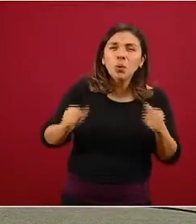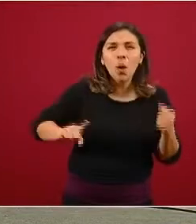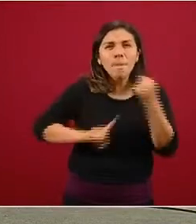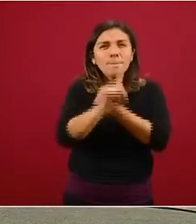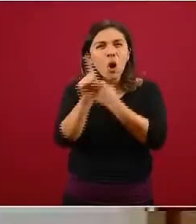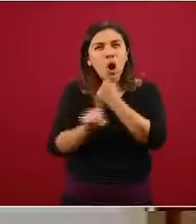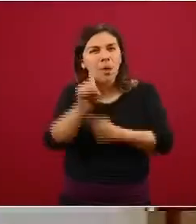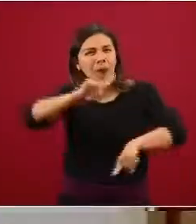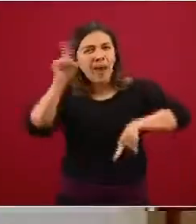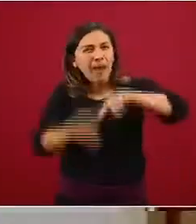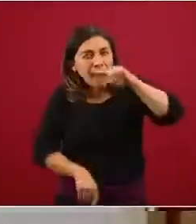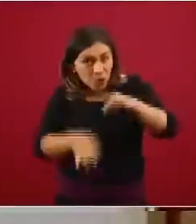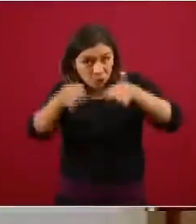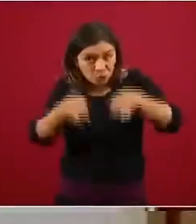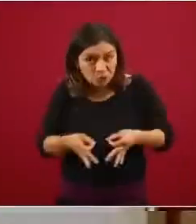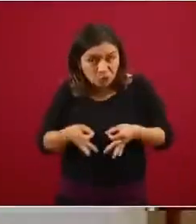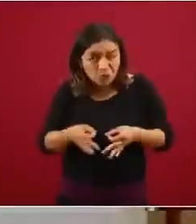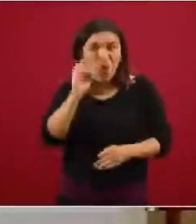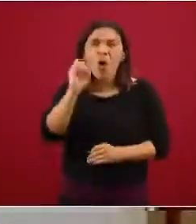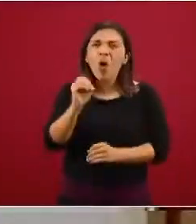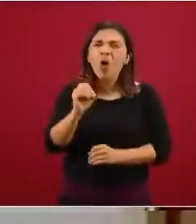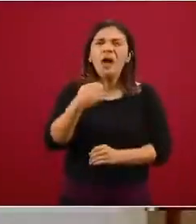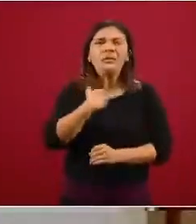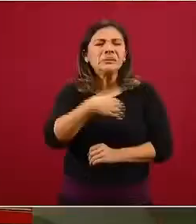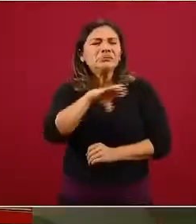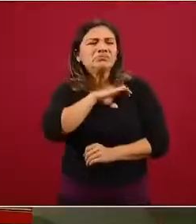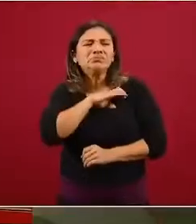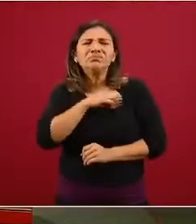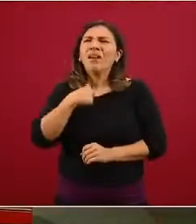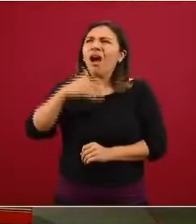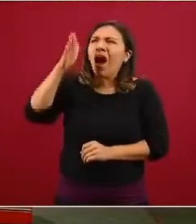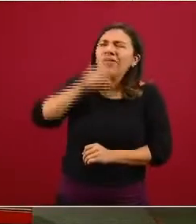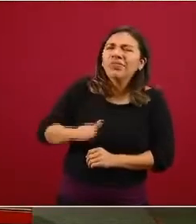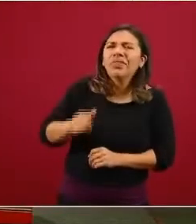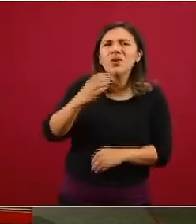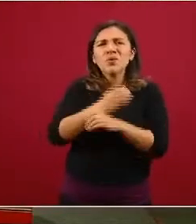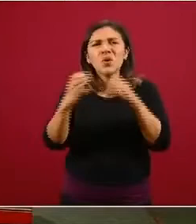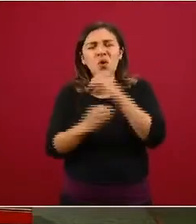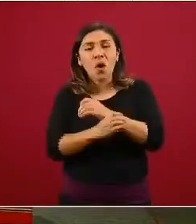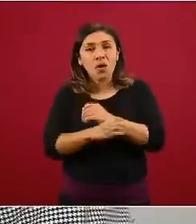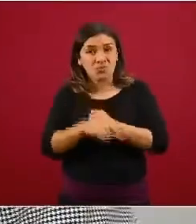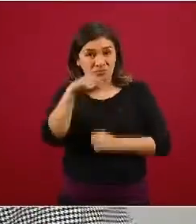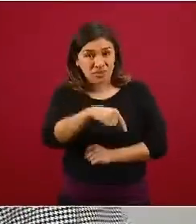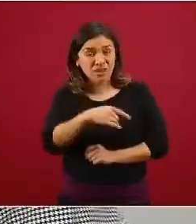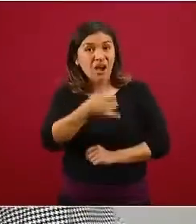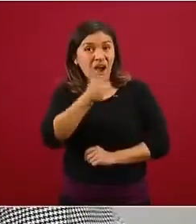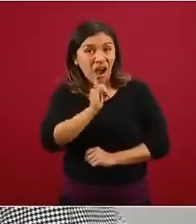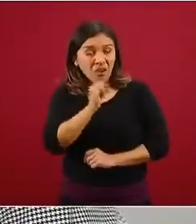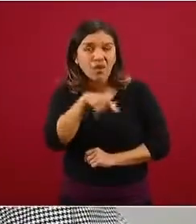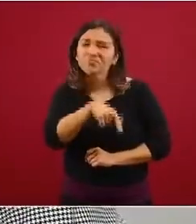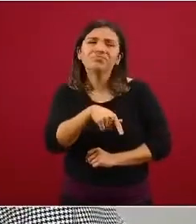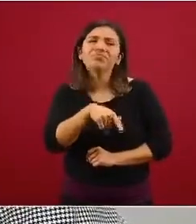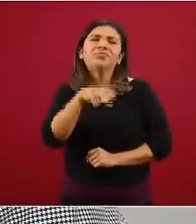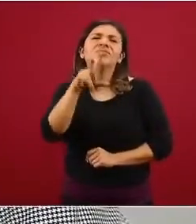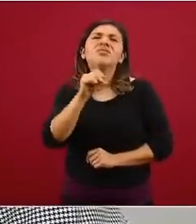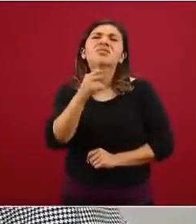estos problemas, estos malos afectos que tanto nos agobian? El alcohol es un mal fármaco, sirve como